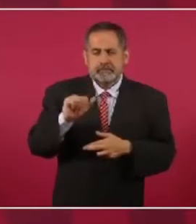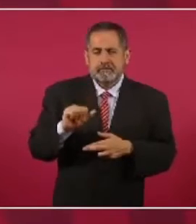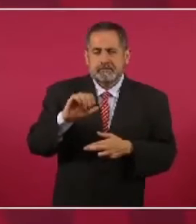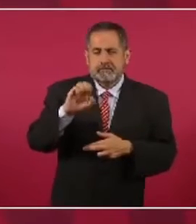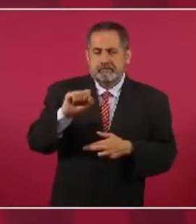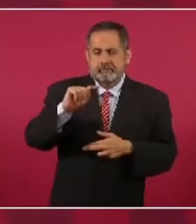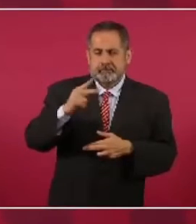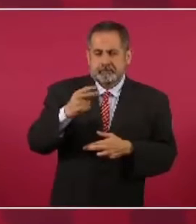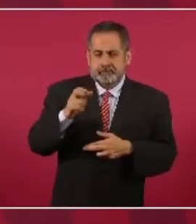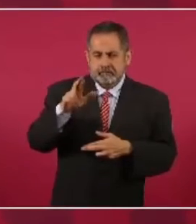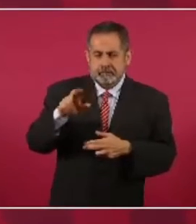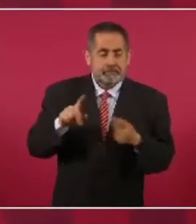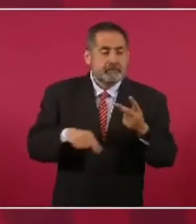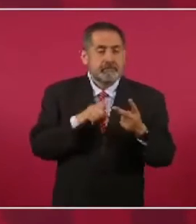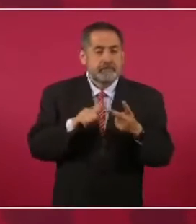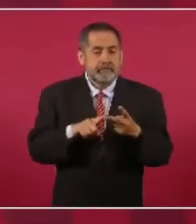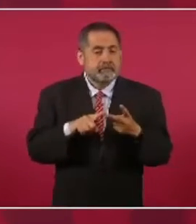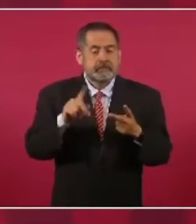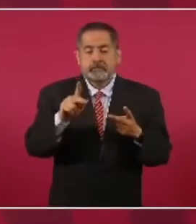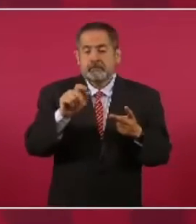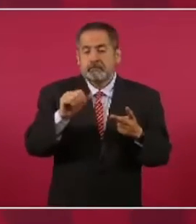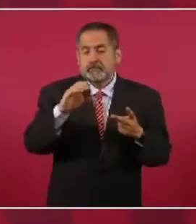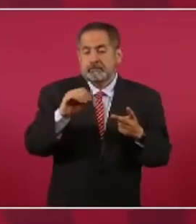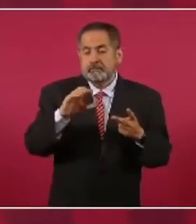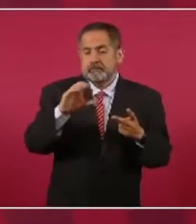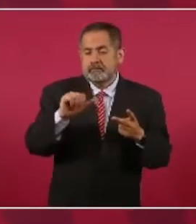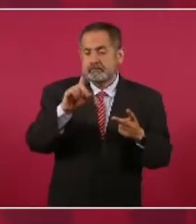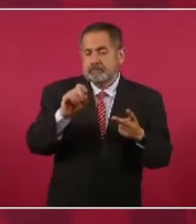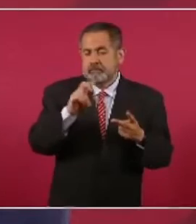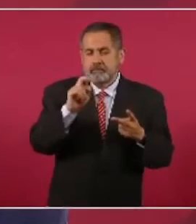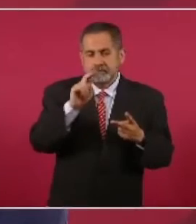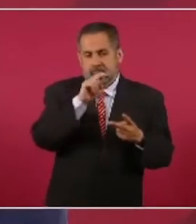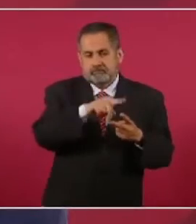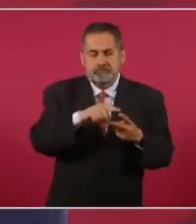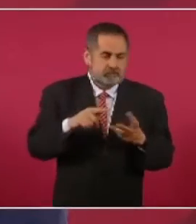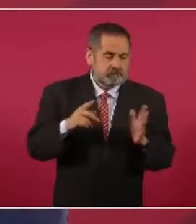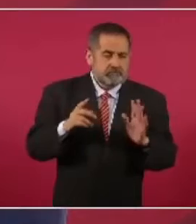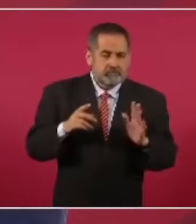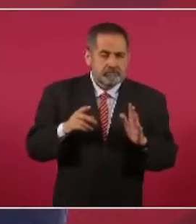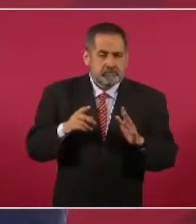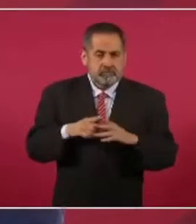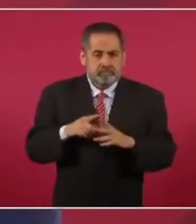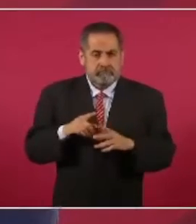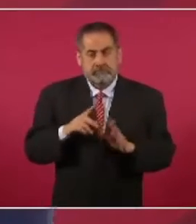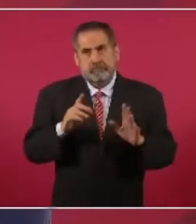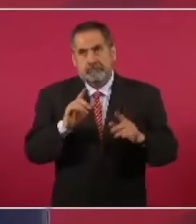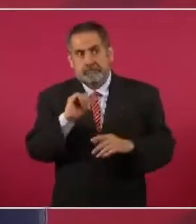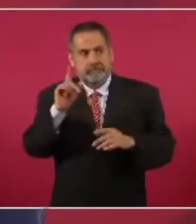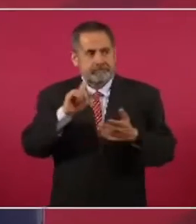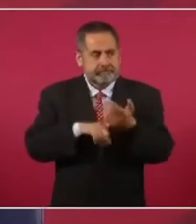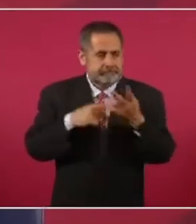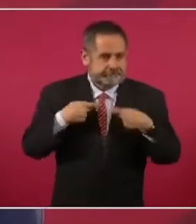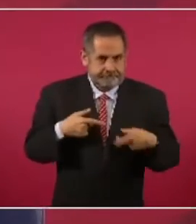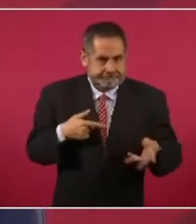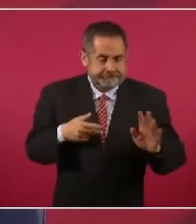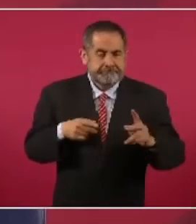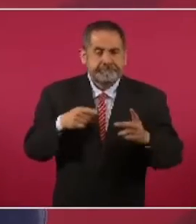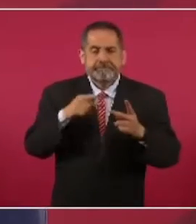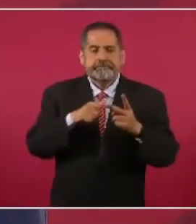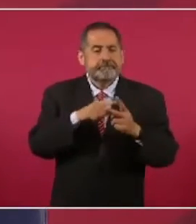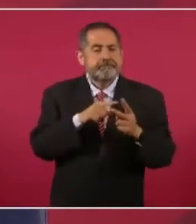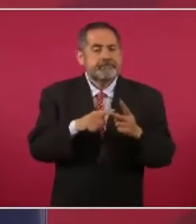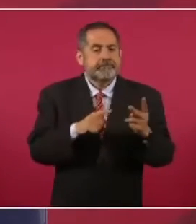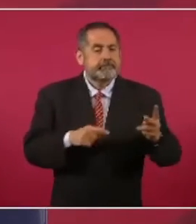y en pago Calderón, que es un demócrata, finísima persona,